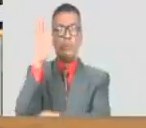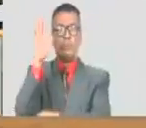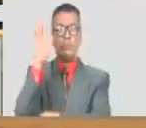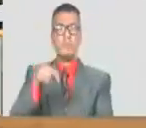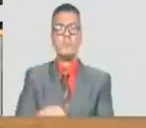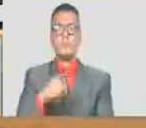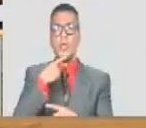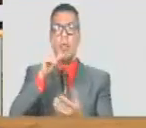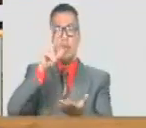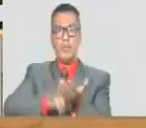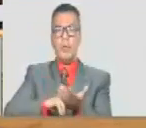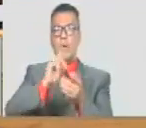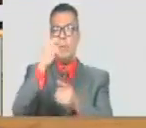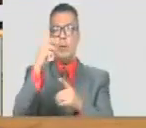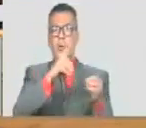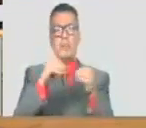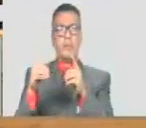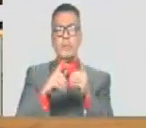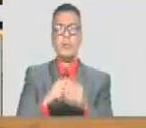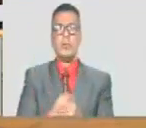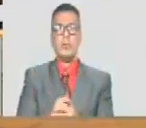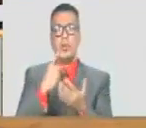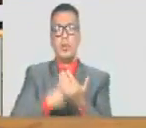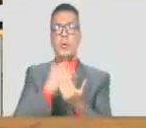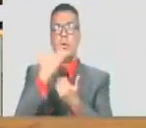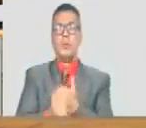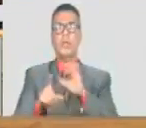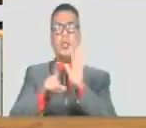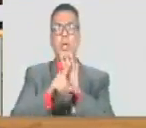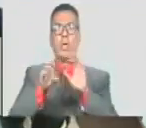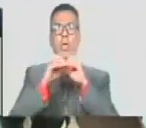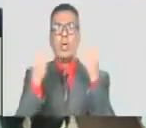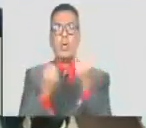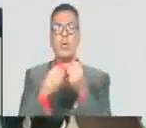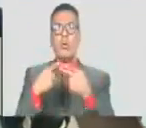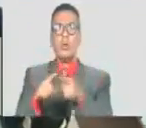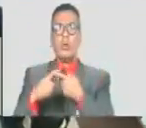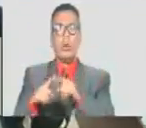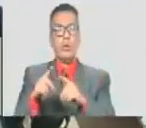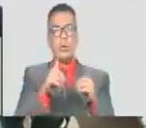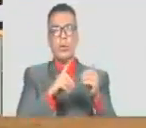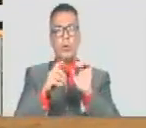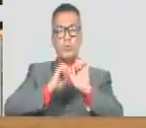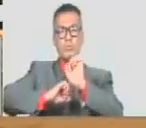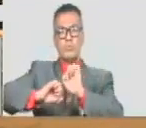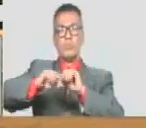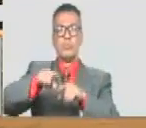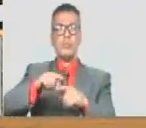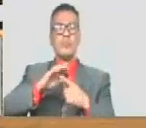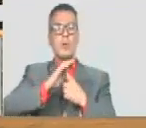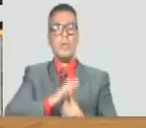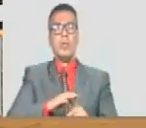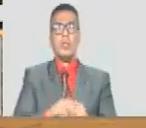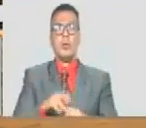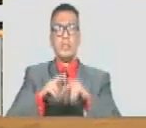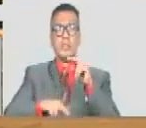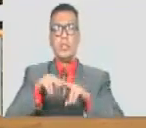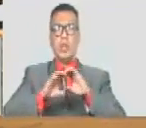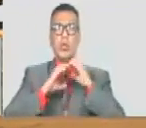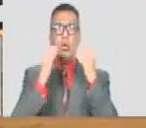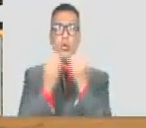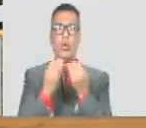Se declara aprobado en primera discusión el proyecto de ley orgánica contra todo tipo de discriminación y se conforma una